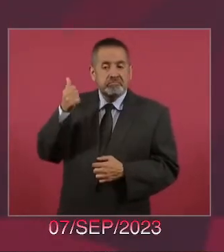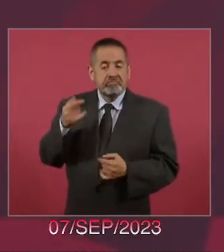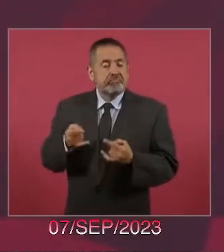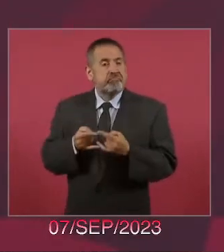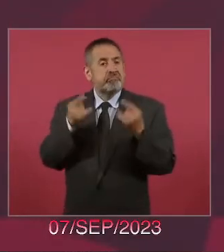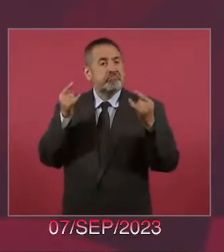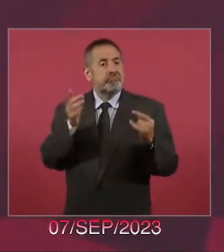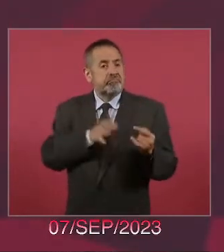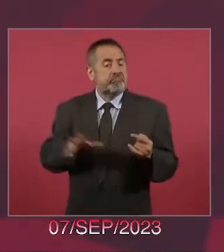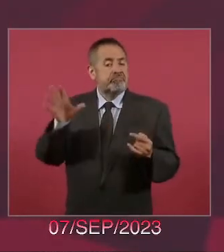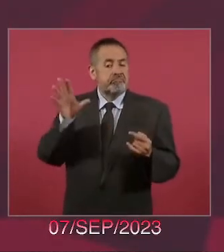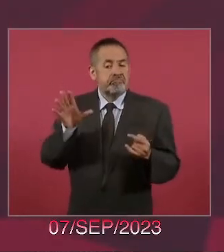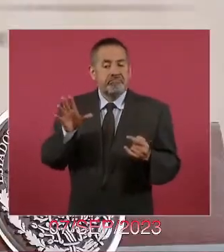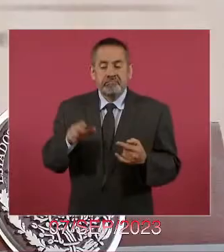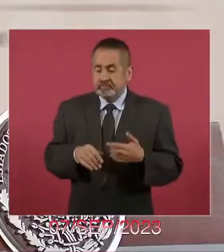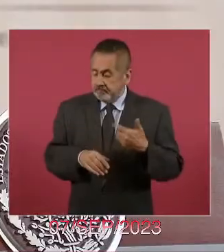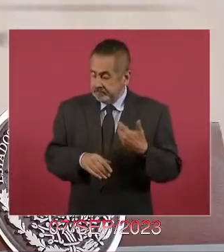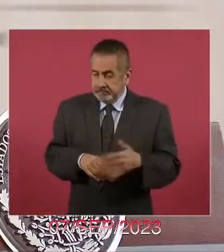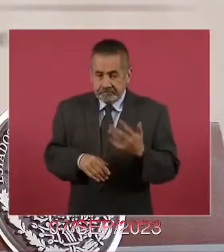y